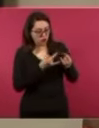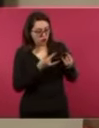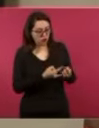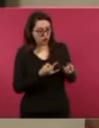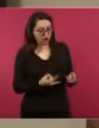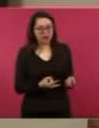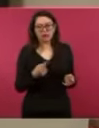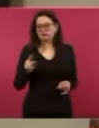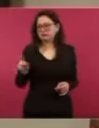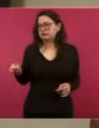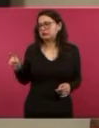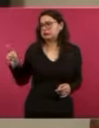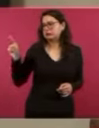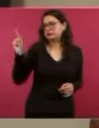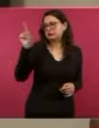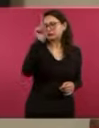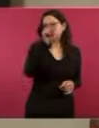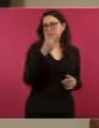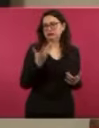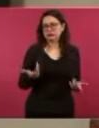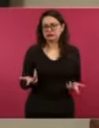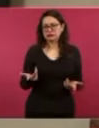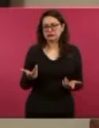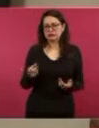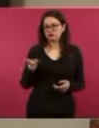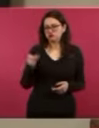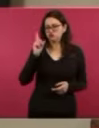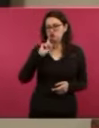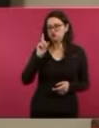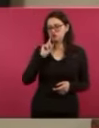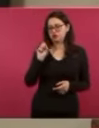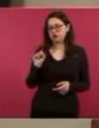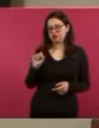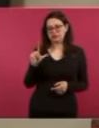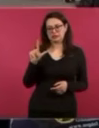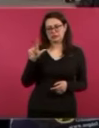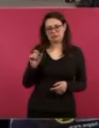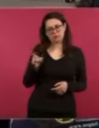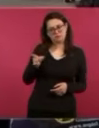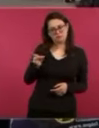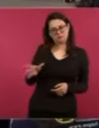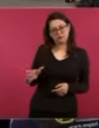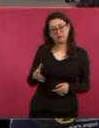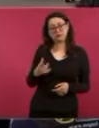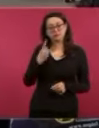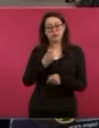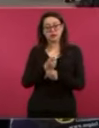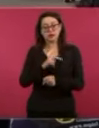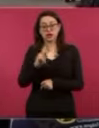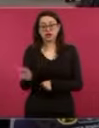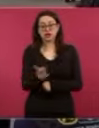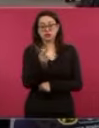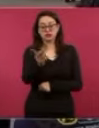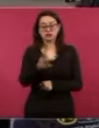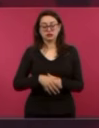sabe, hay muchos adversarios, empezando por la señora Silvia Flores Flores. Gracias, presidente. Esa es mi primera pregunta.